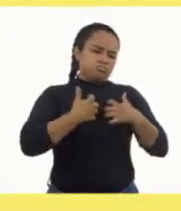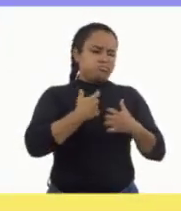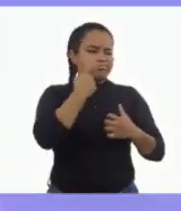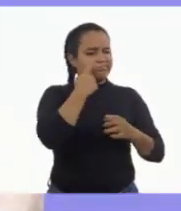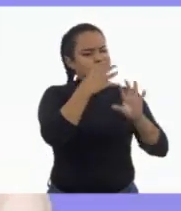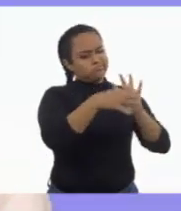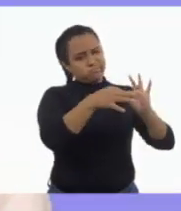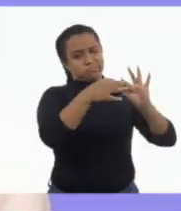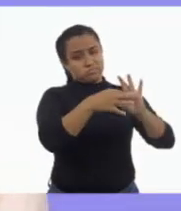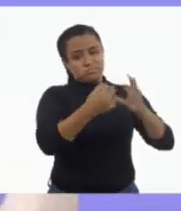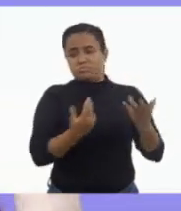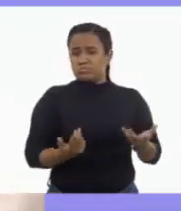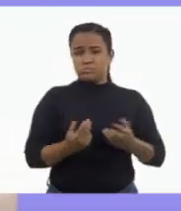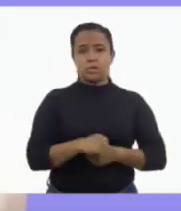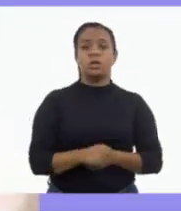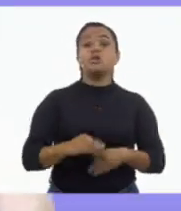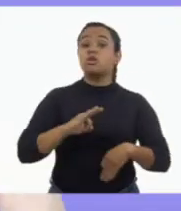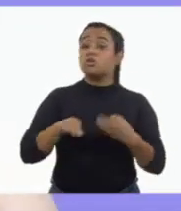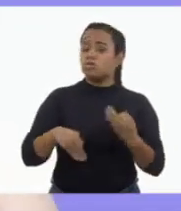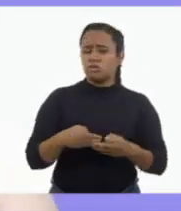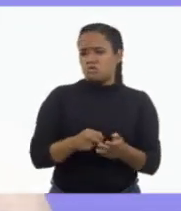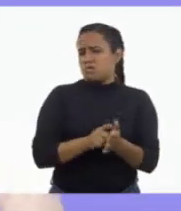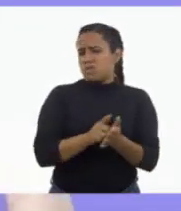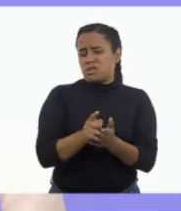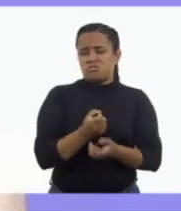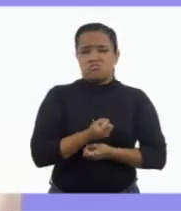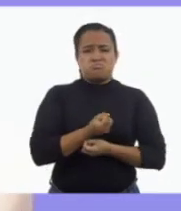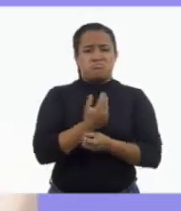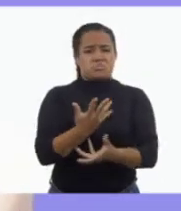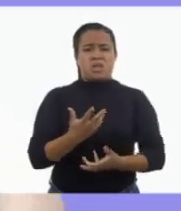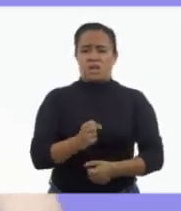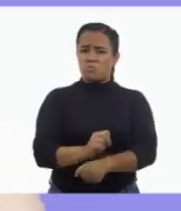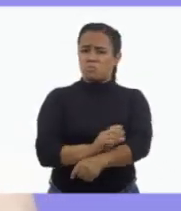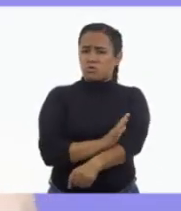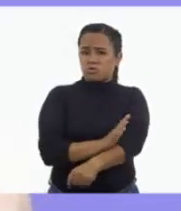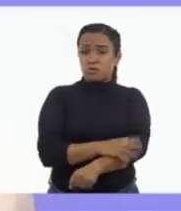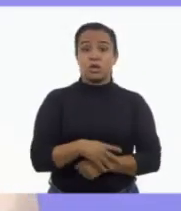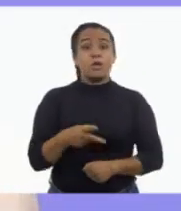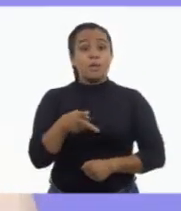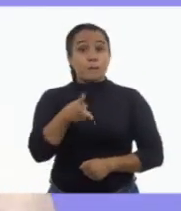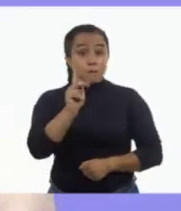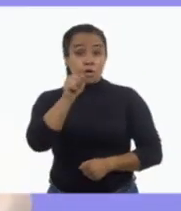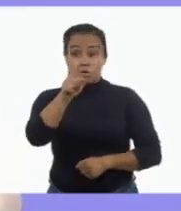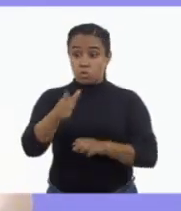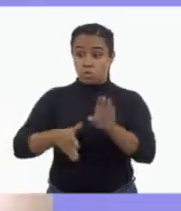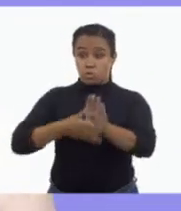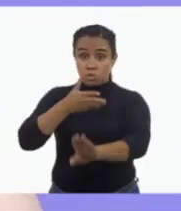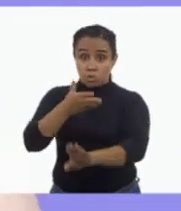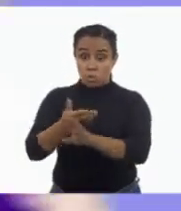esto. Todos tenemos derecho a expresar nuestras emociones, siempre y cuando no dañen